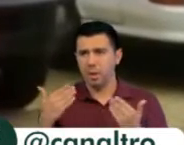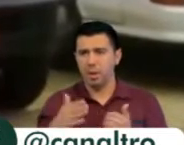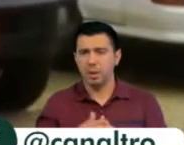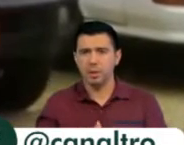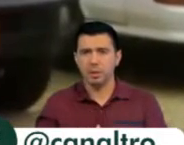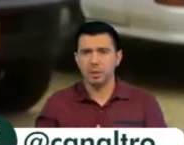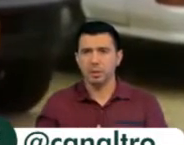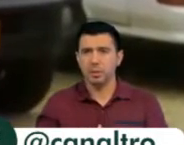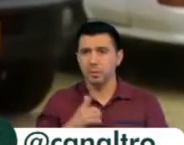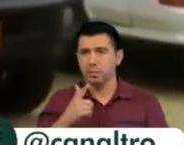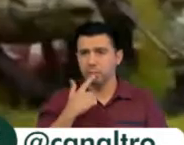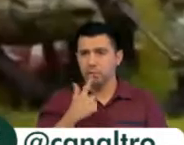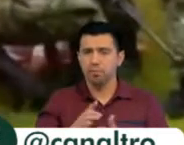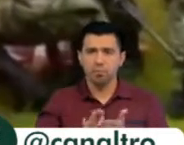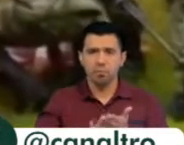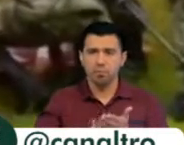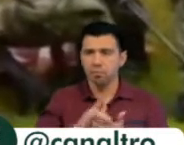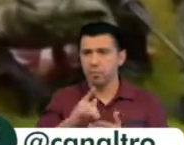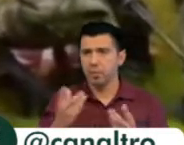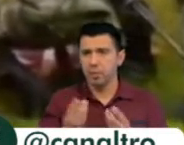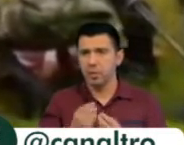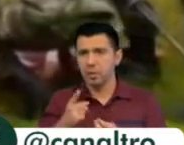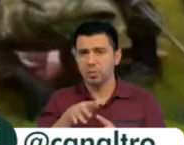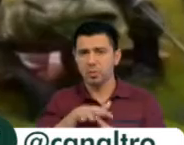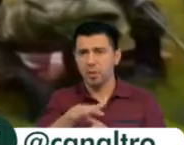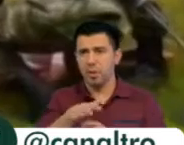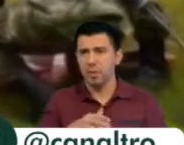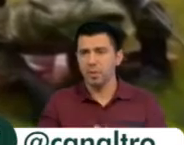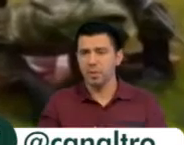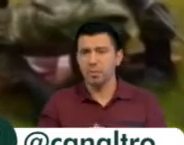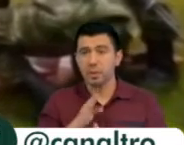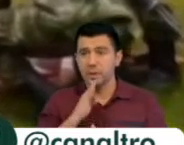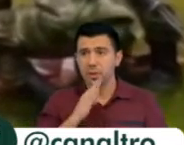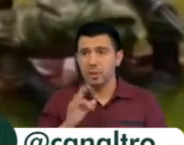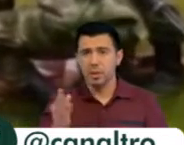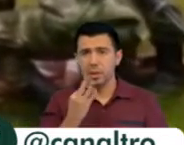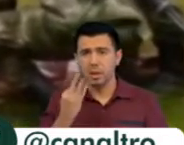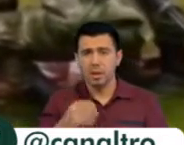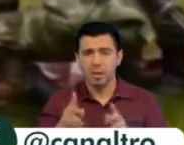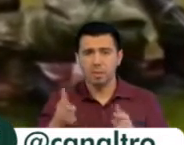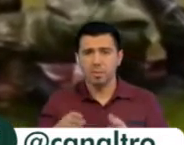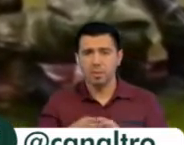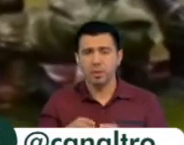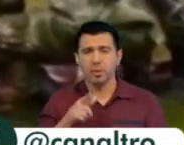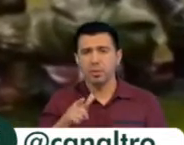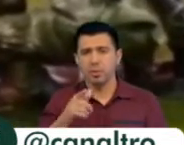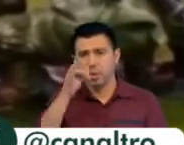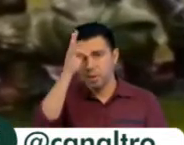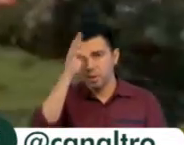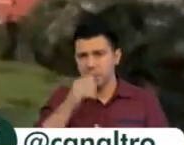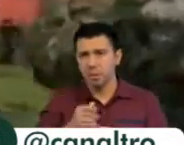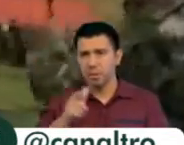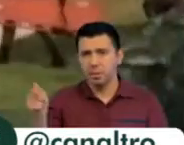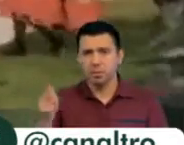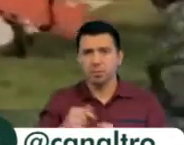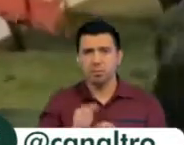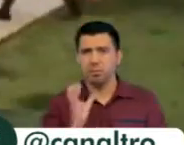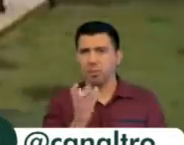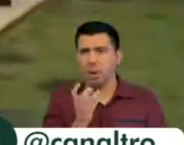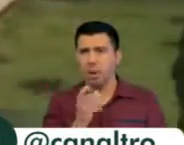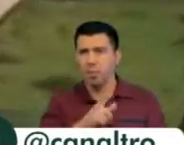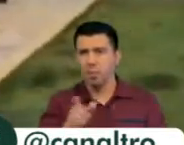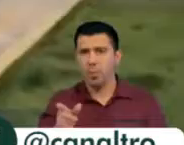esta situación, son los usuarios de la vía los más afectados, como fue el caso de tres pacientes provenientes de Arauca, que cuando eran transportados